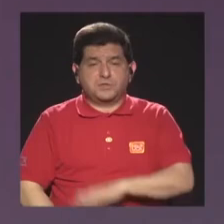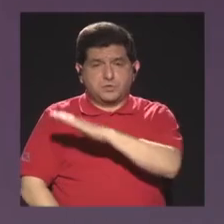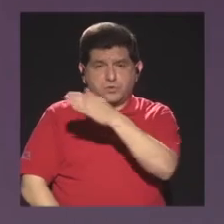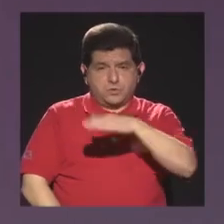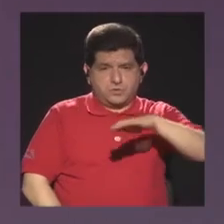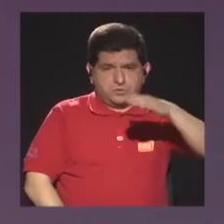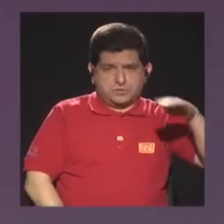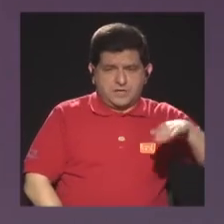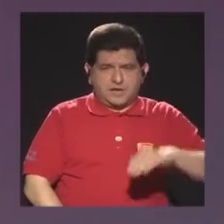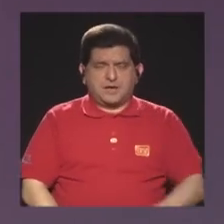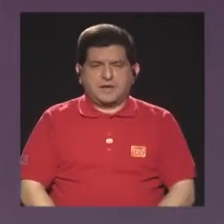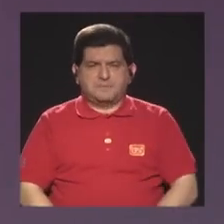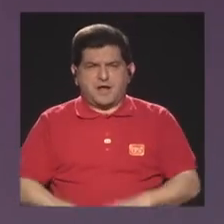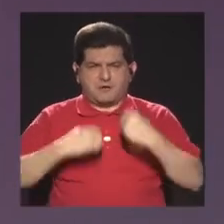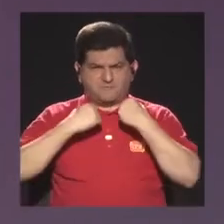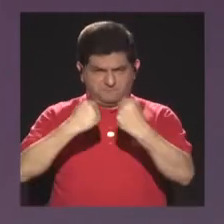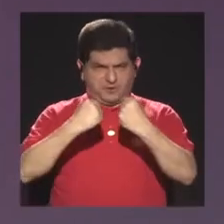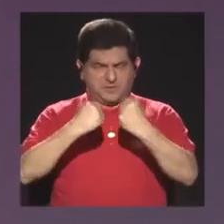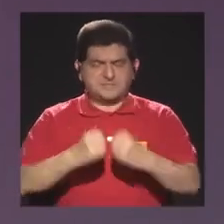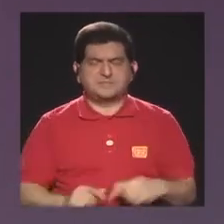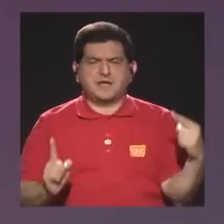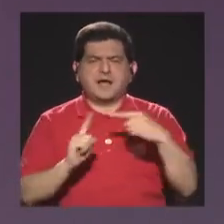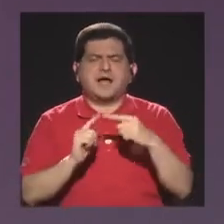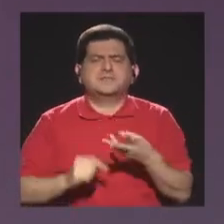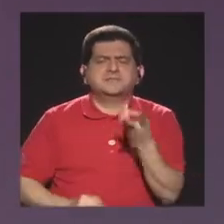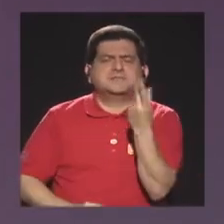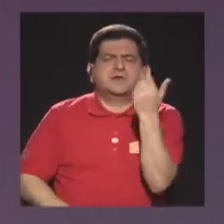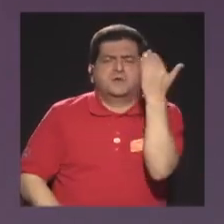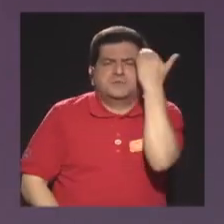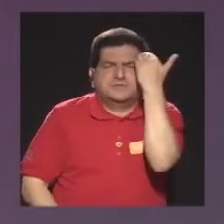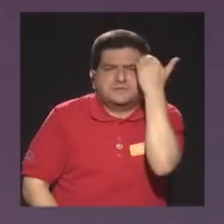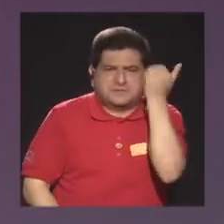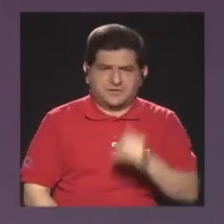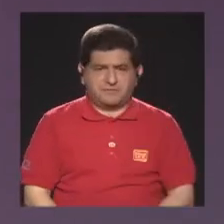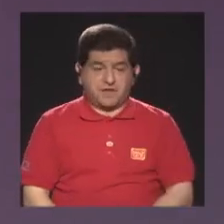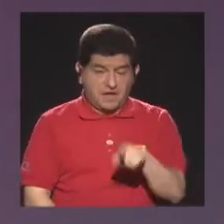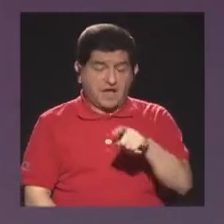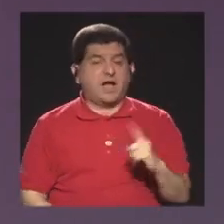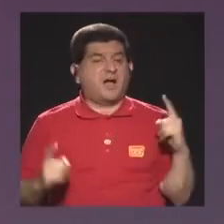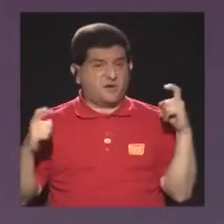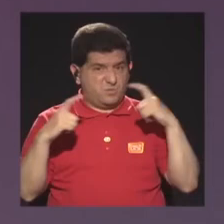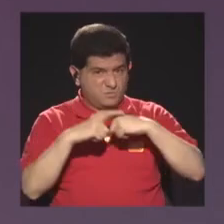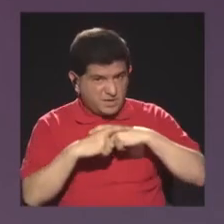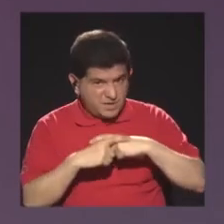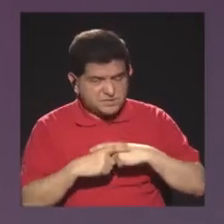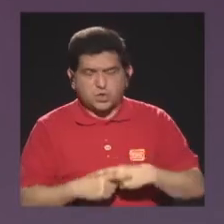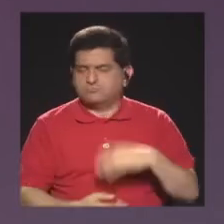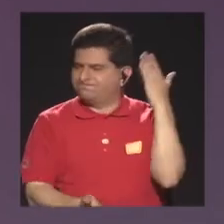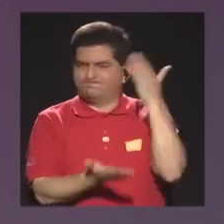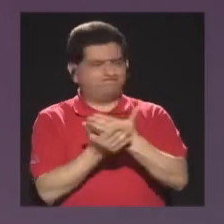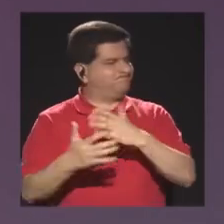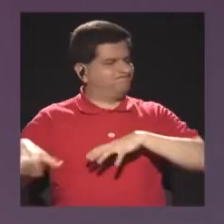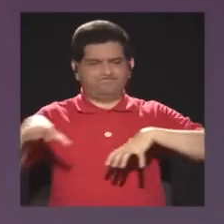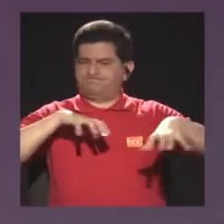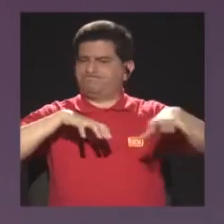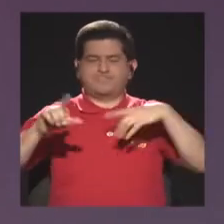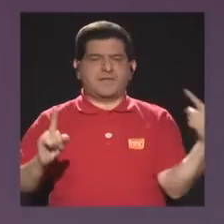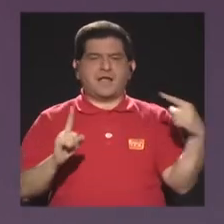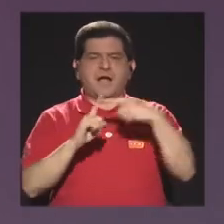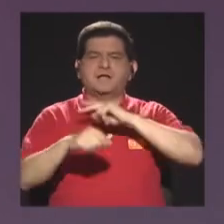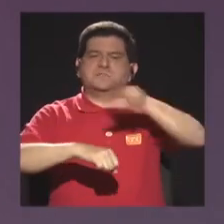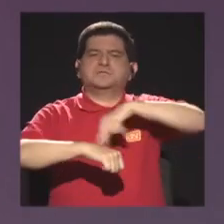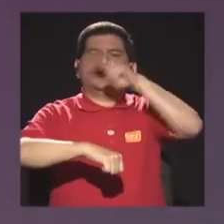sabes hasta qué punto puedes llegar. Entonces, si la cosa se va complicando, entonces se suspende la operación hasta que